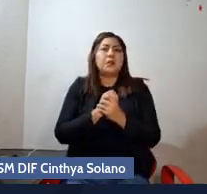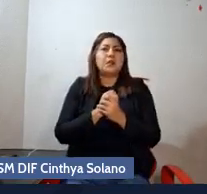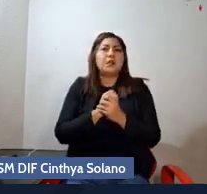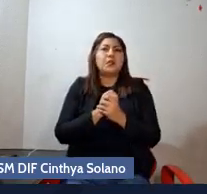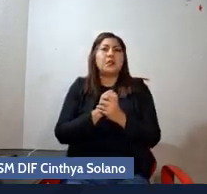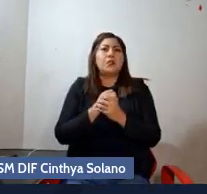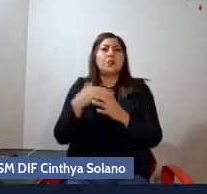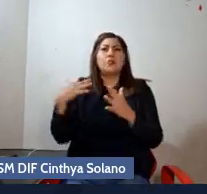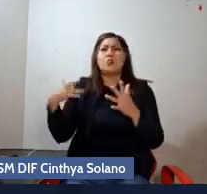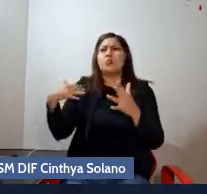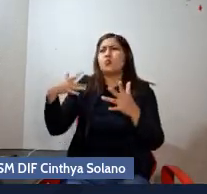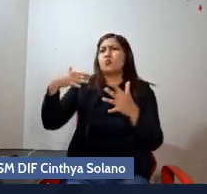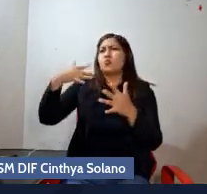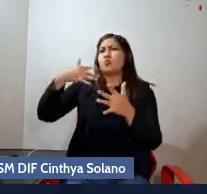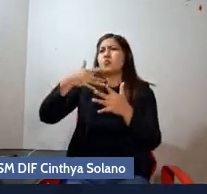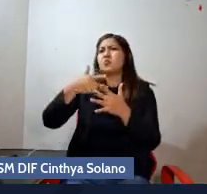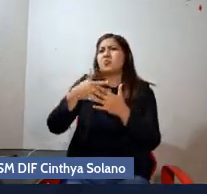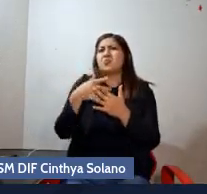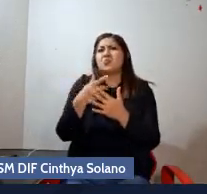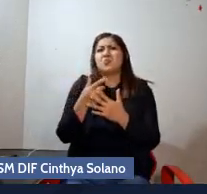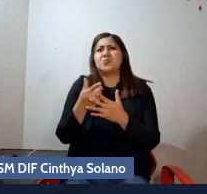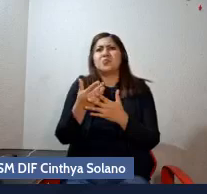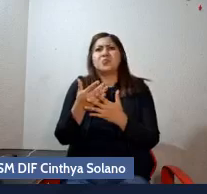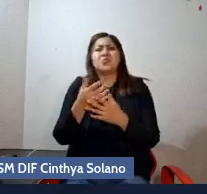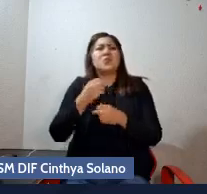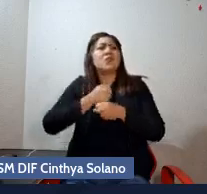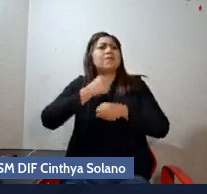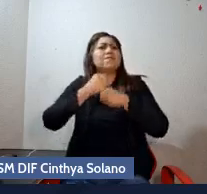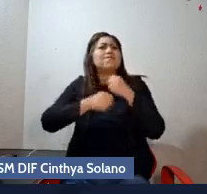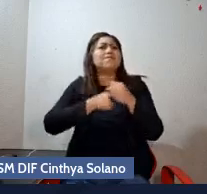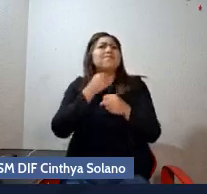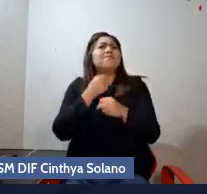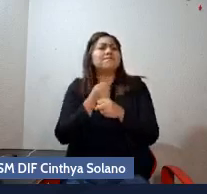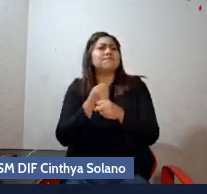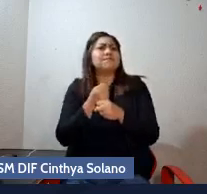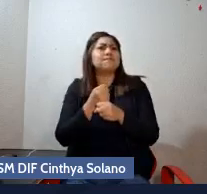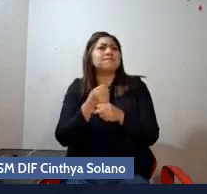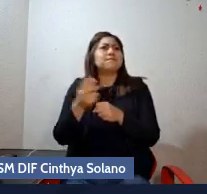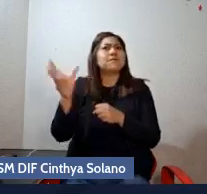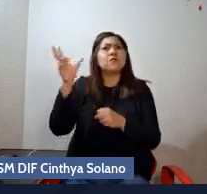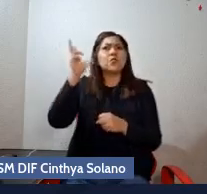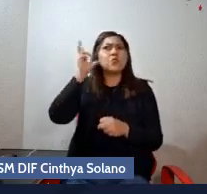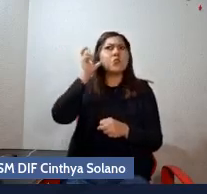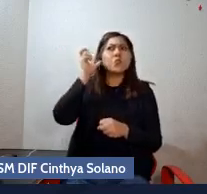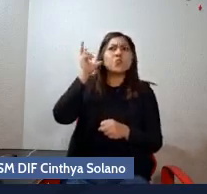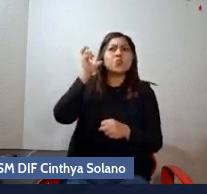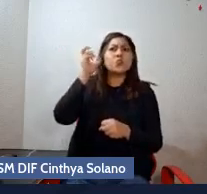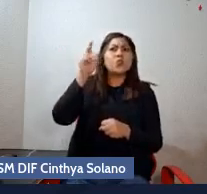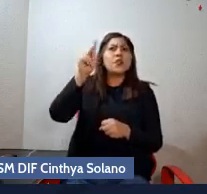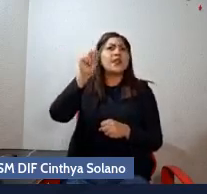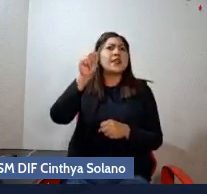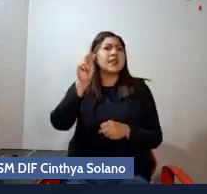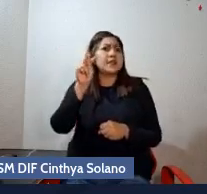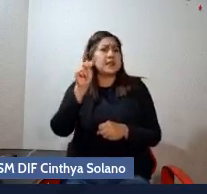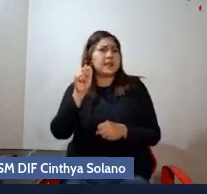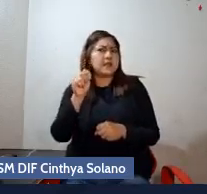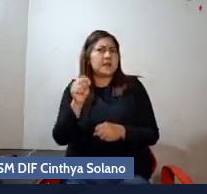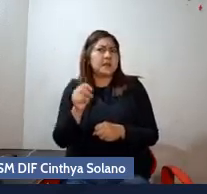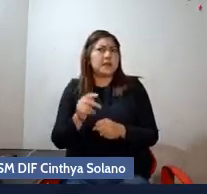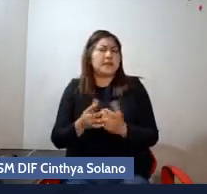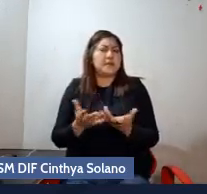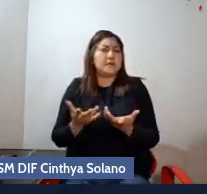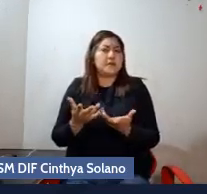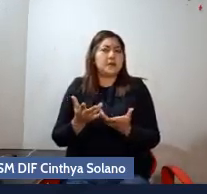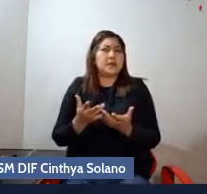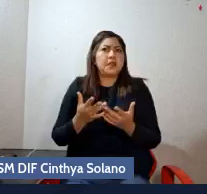unos lustros para acá, lo han venido ustedes escuchando en radio, en televisión, por supuesto que en las redes sociales.